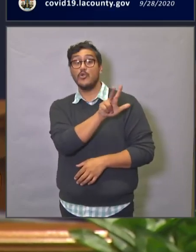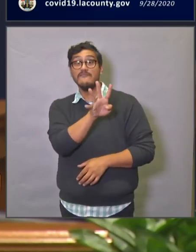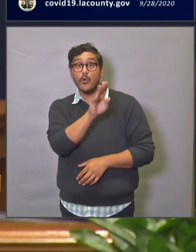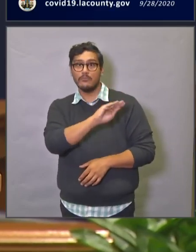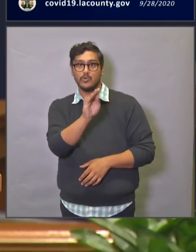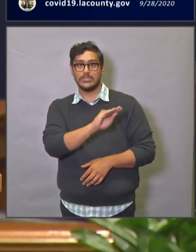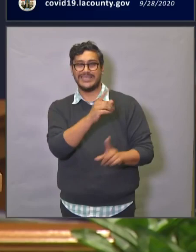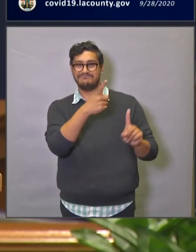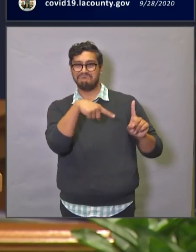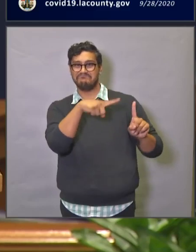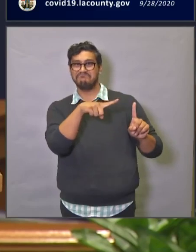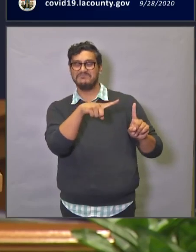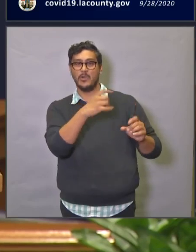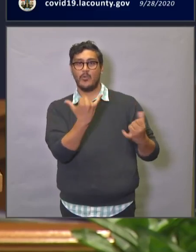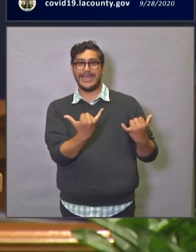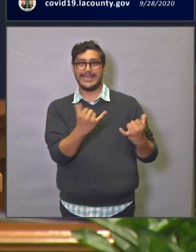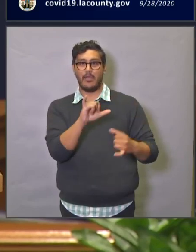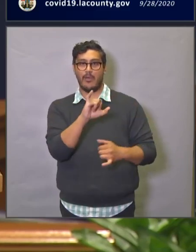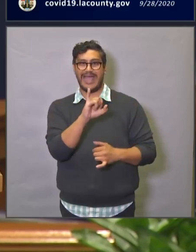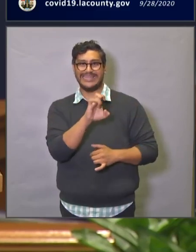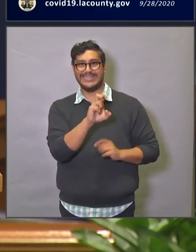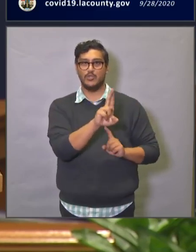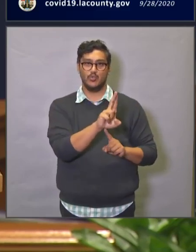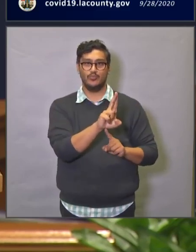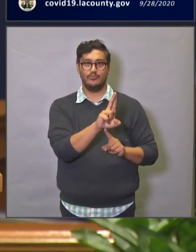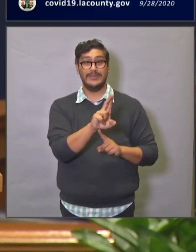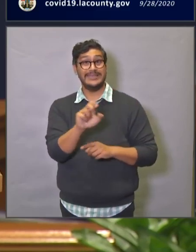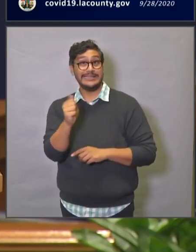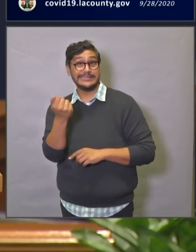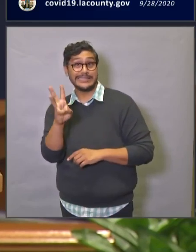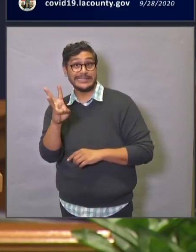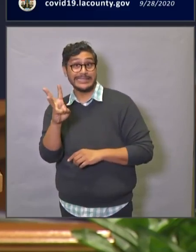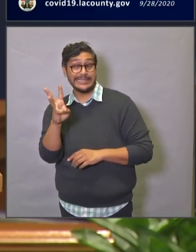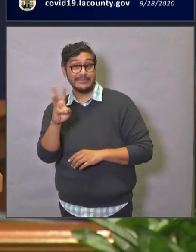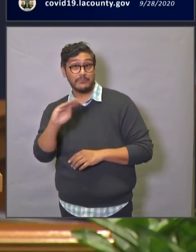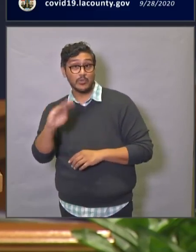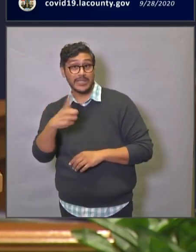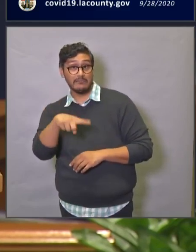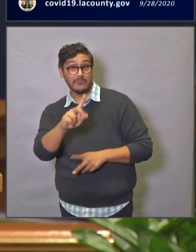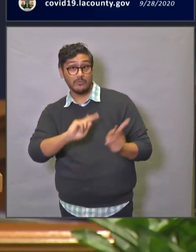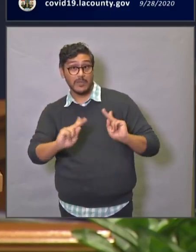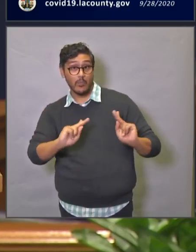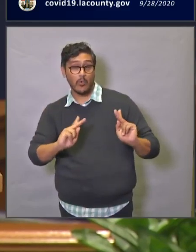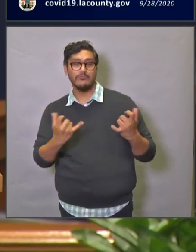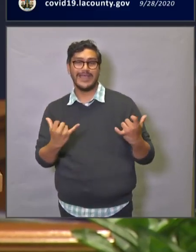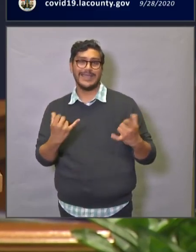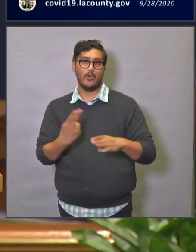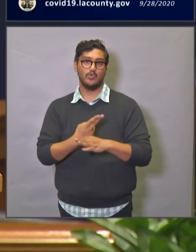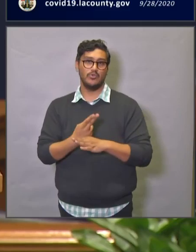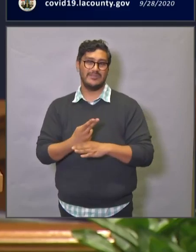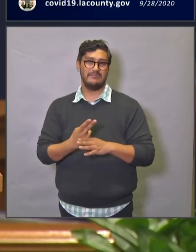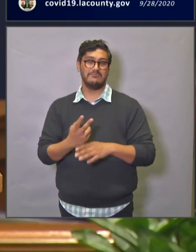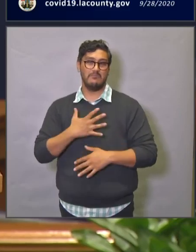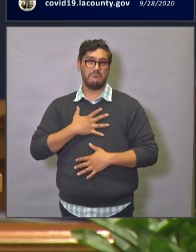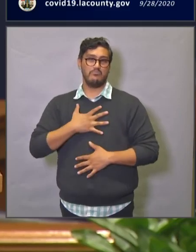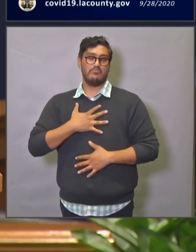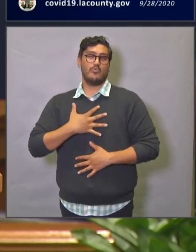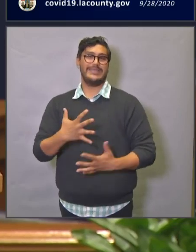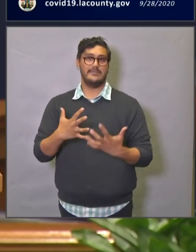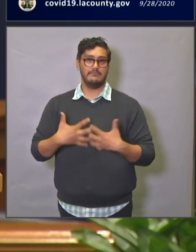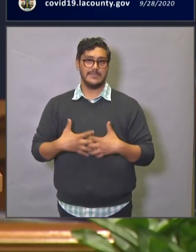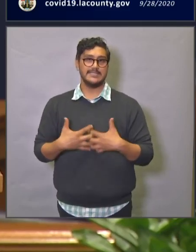en unidades de cuidados intensivos y el 16% están en ventiladores.